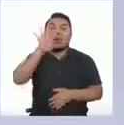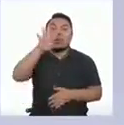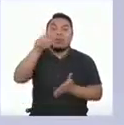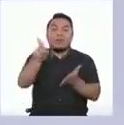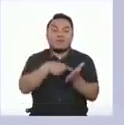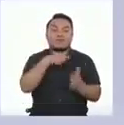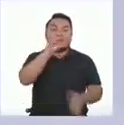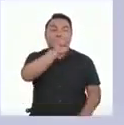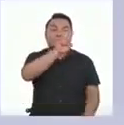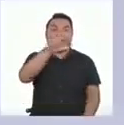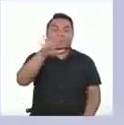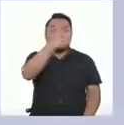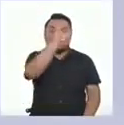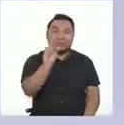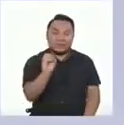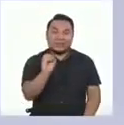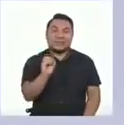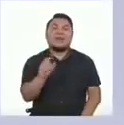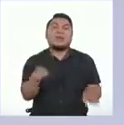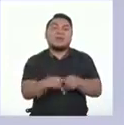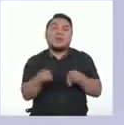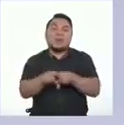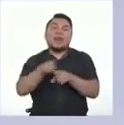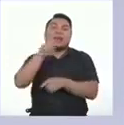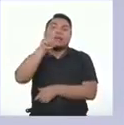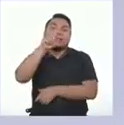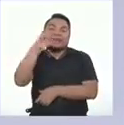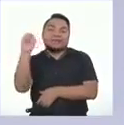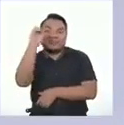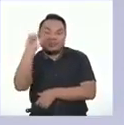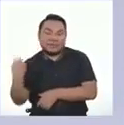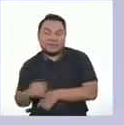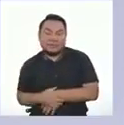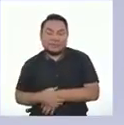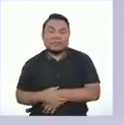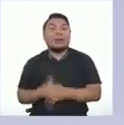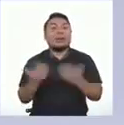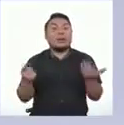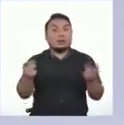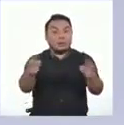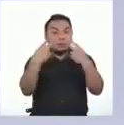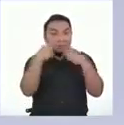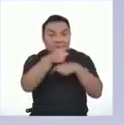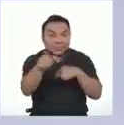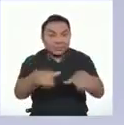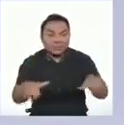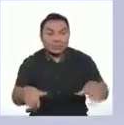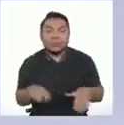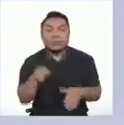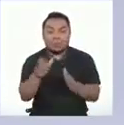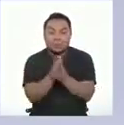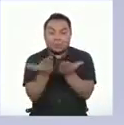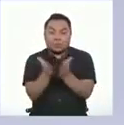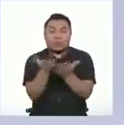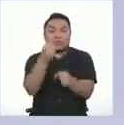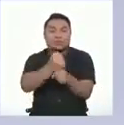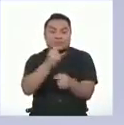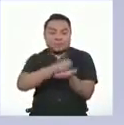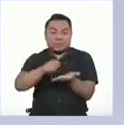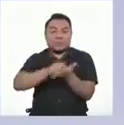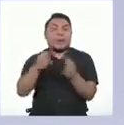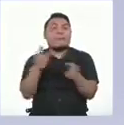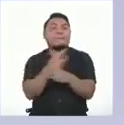veces 25% es 100%. Ojo, chicos y chicas, en el cuaderno de trabajo